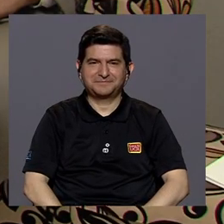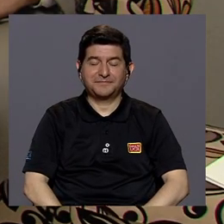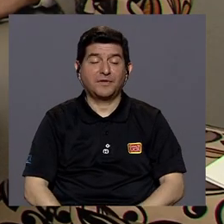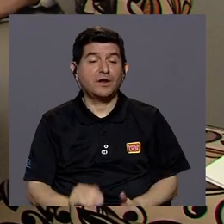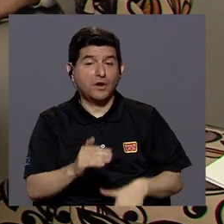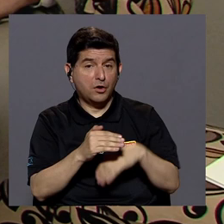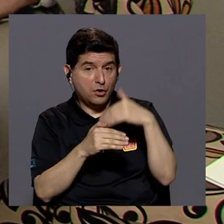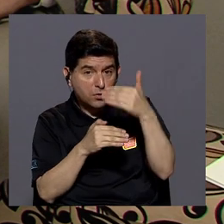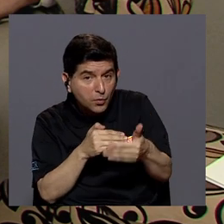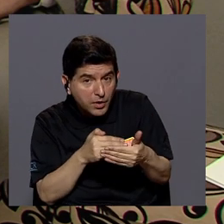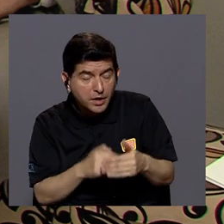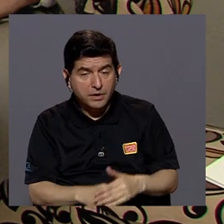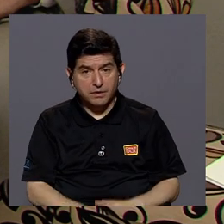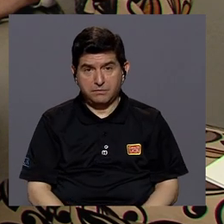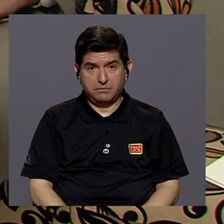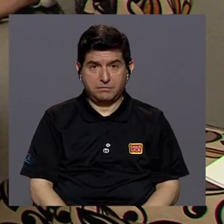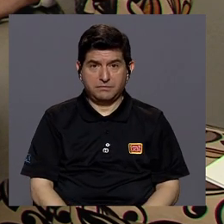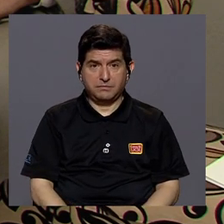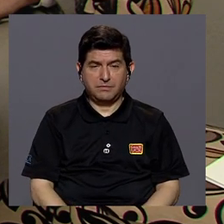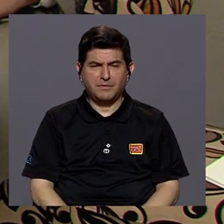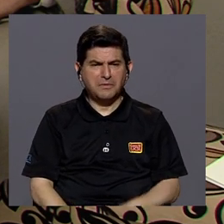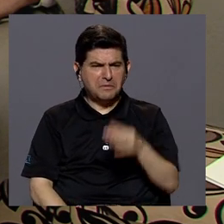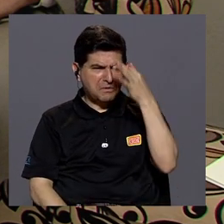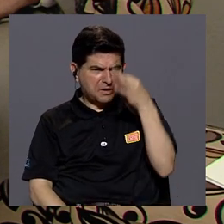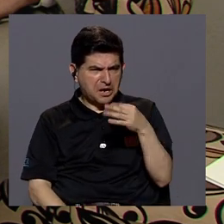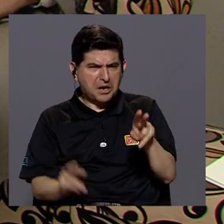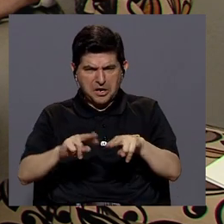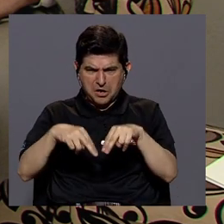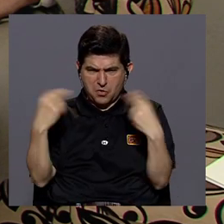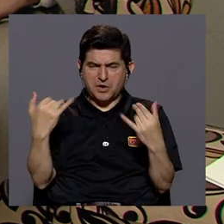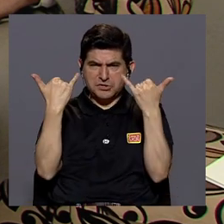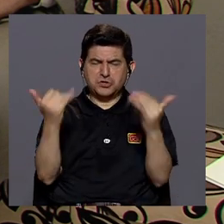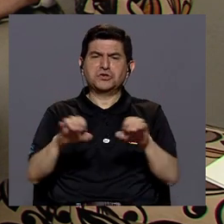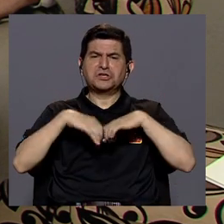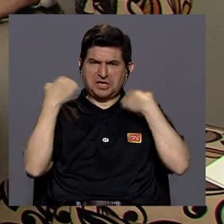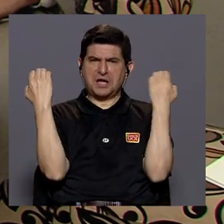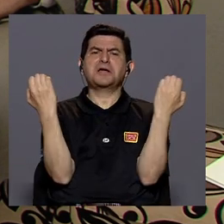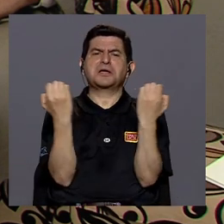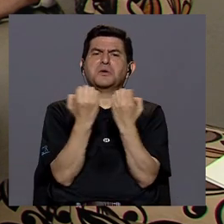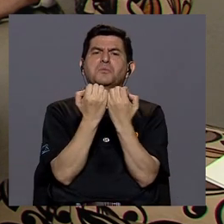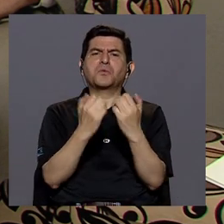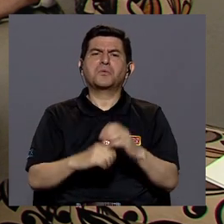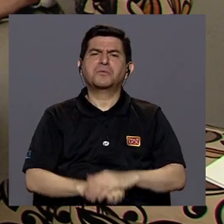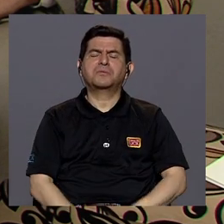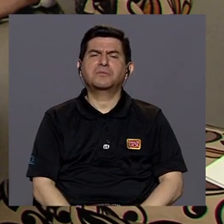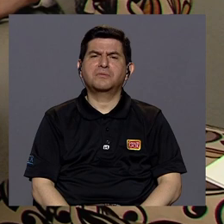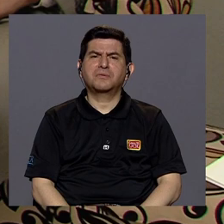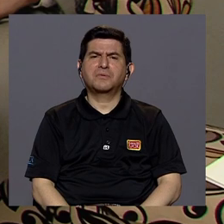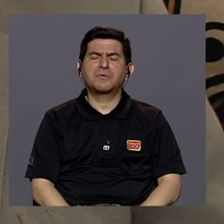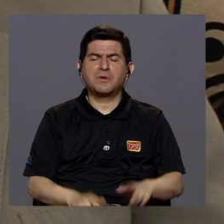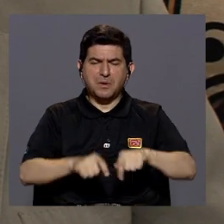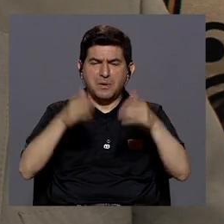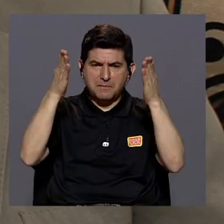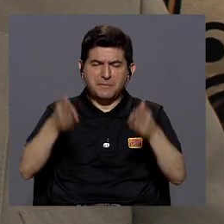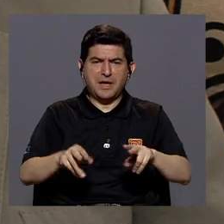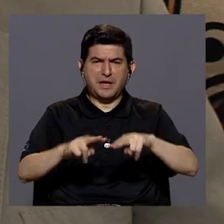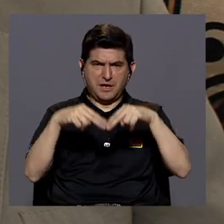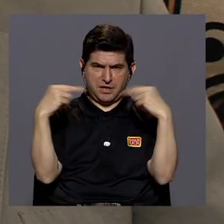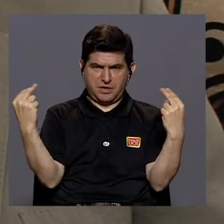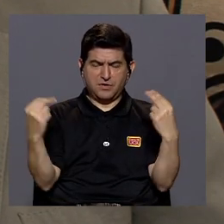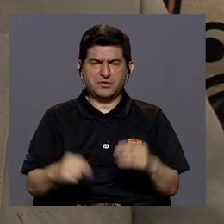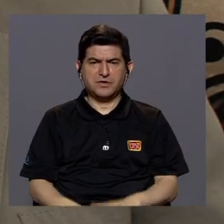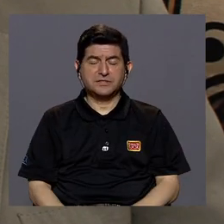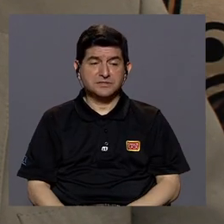Después, creo que fue La Nación, trajo ya un equipo que el periodista de La Nación, desde el